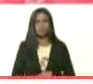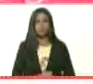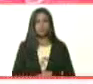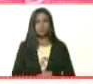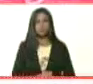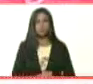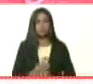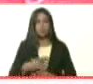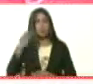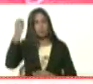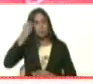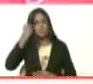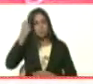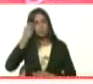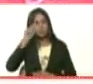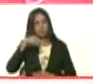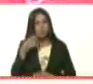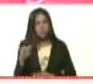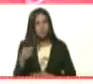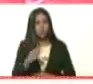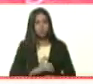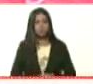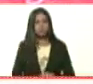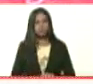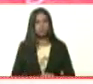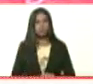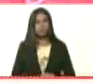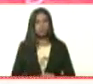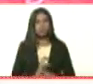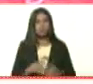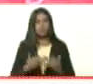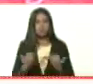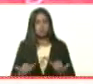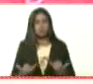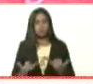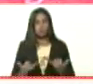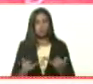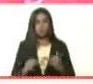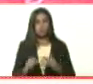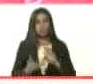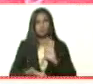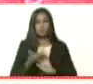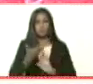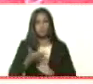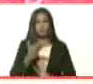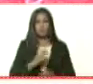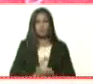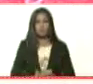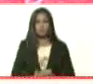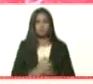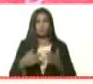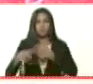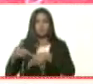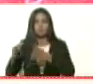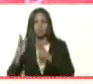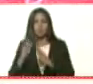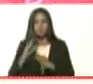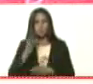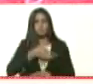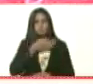Las han pensado muy bien, a partir de algo muy importante para la construcción del socialismo,